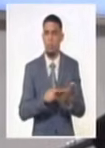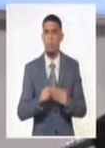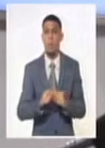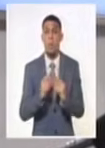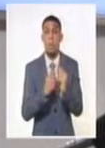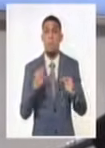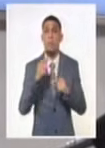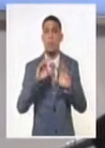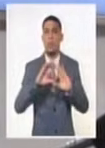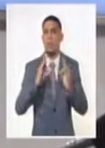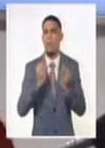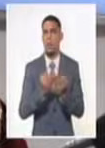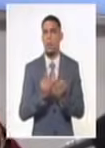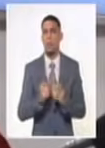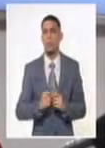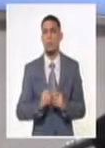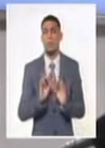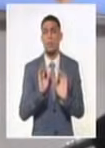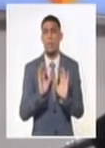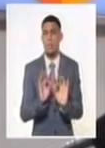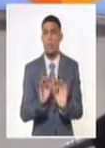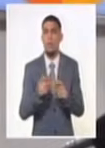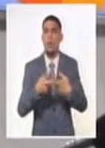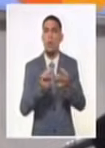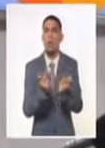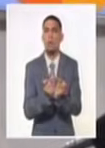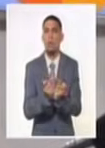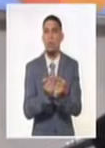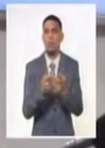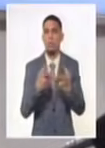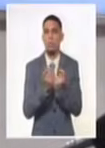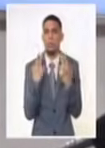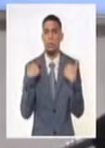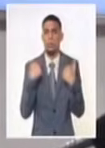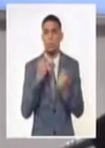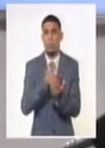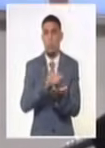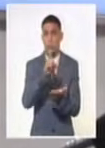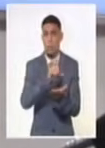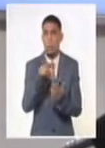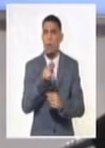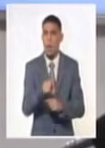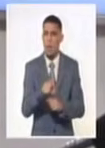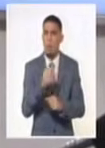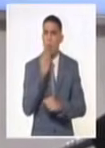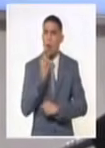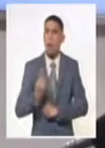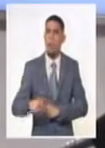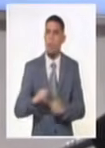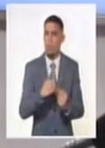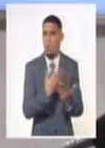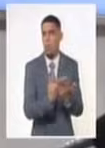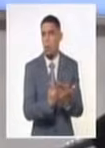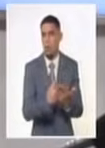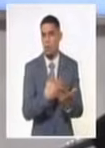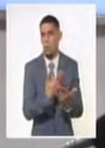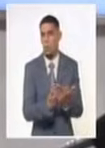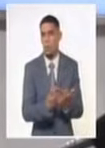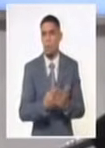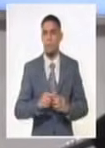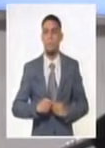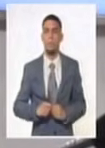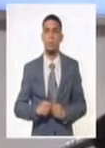solo en el Consejo de Escuela, que es un escenario especial para que ellos propongan, sino en otros, nosotros necesitamos escuchar para... Entonces, bueno, se ha adecuado